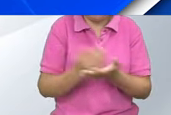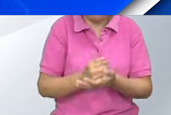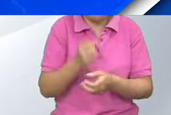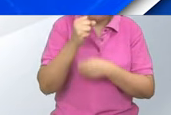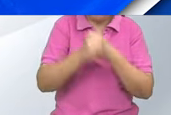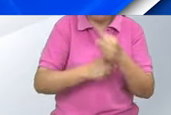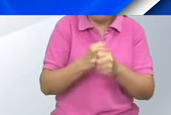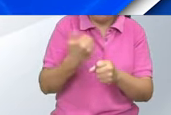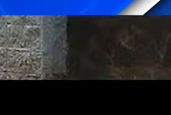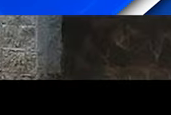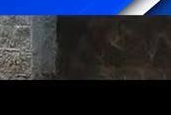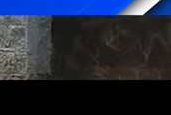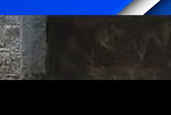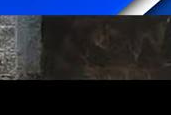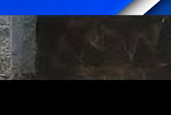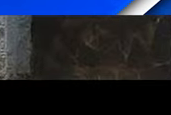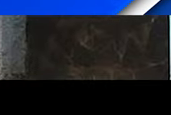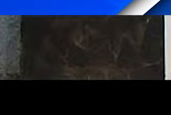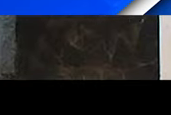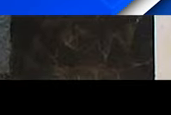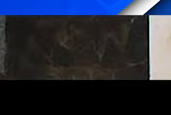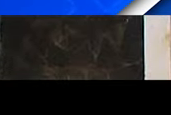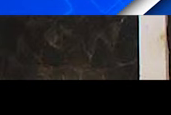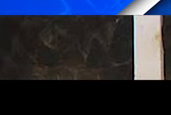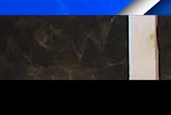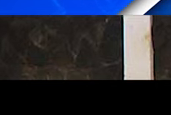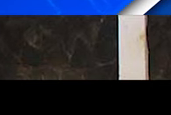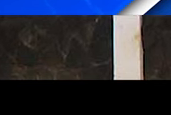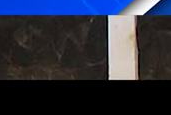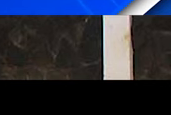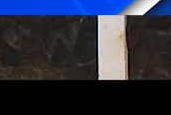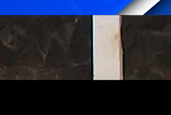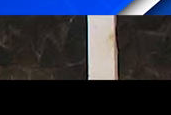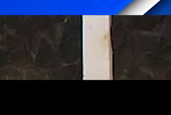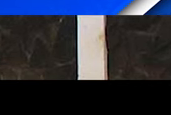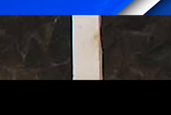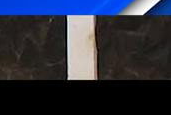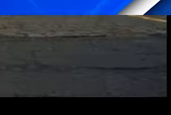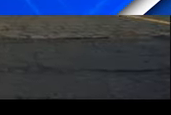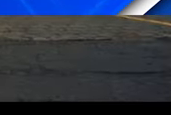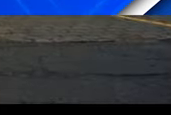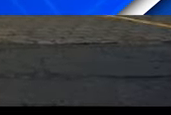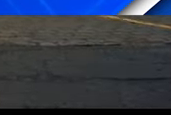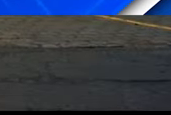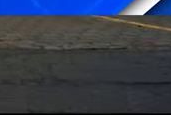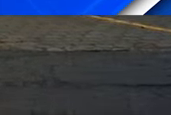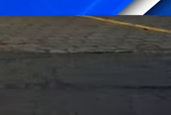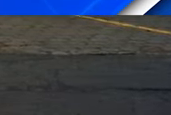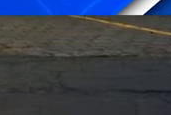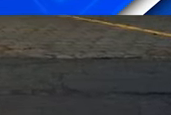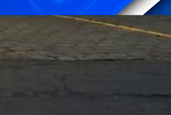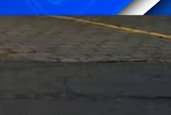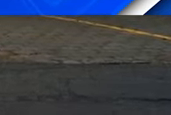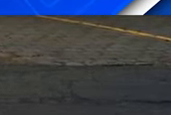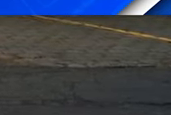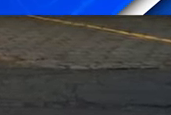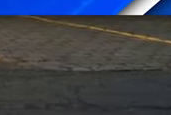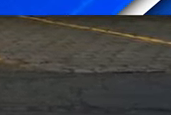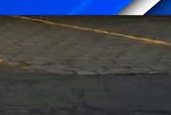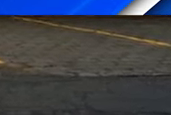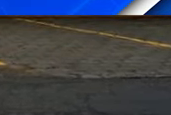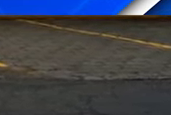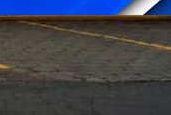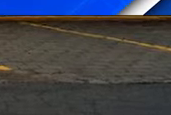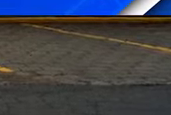al año anterior. García destacó el nivel de cumplimiento del Plan Anual de Auditoría